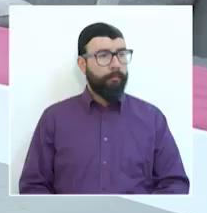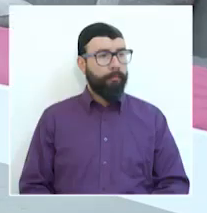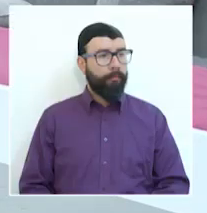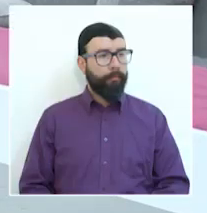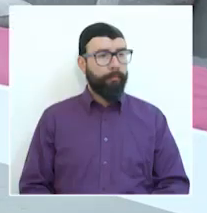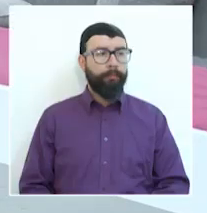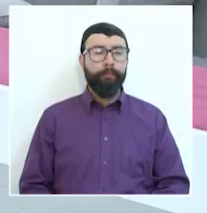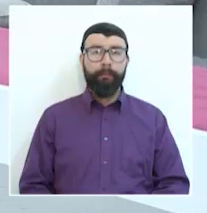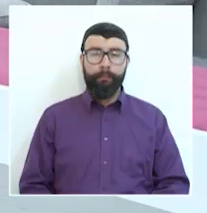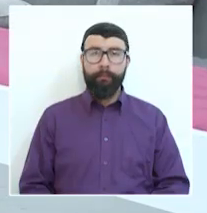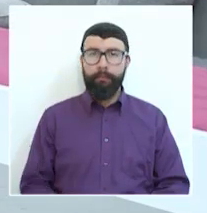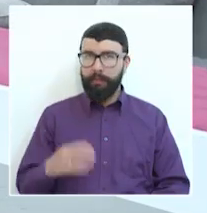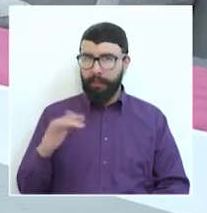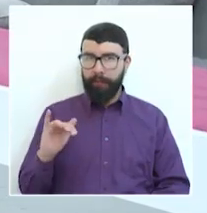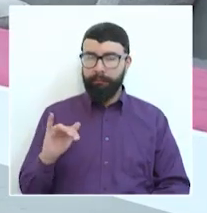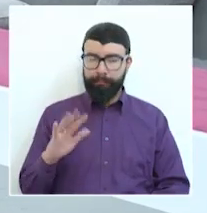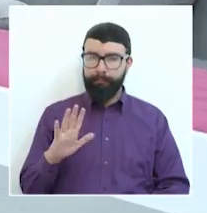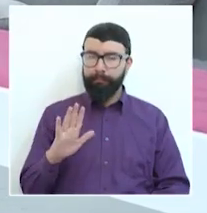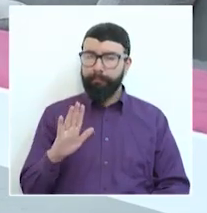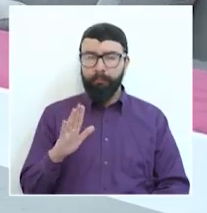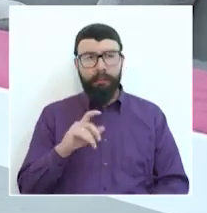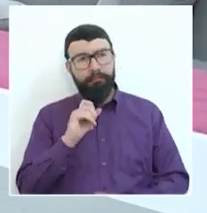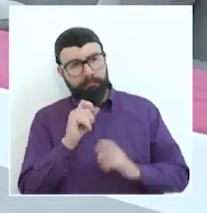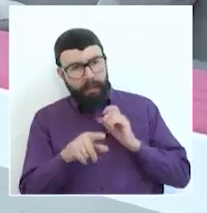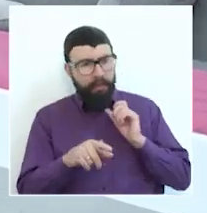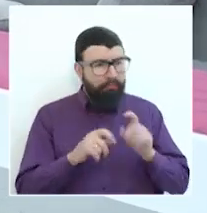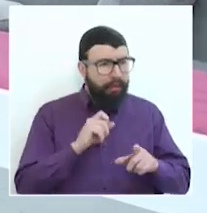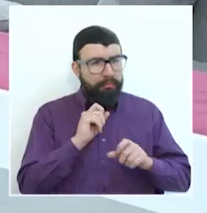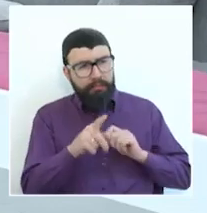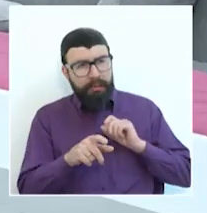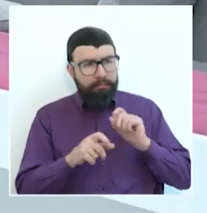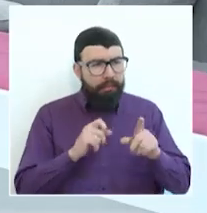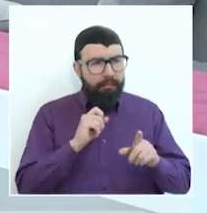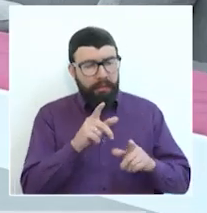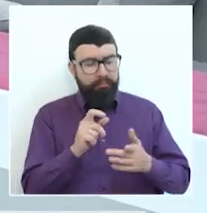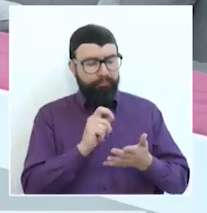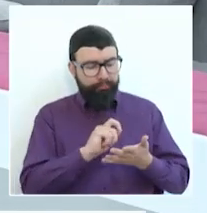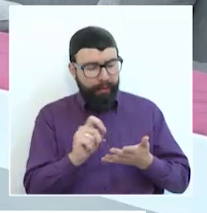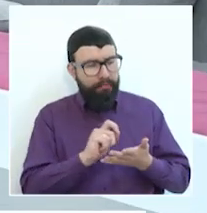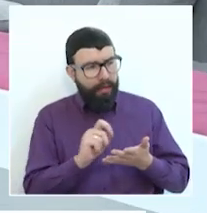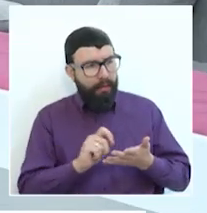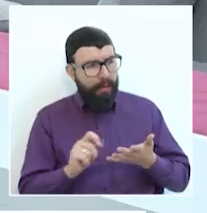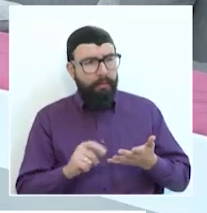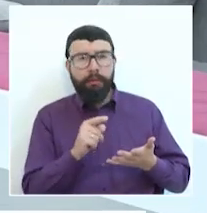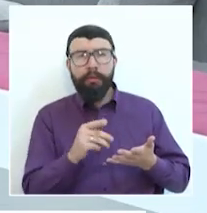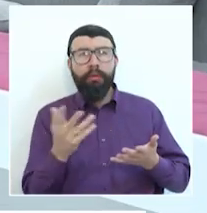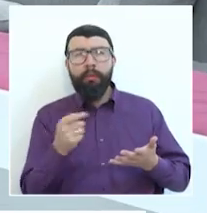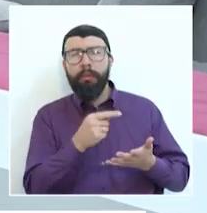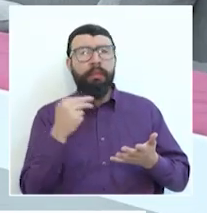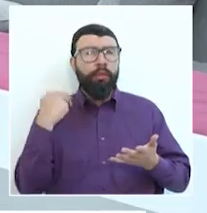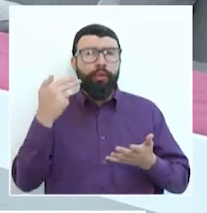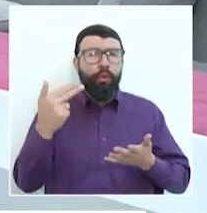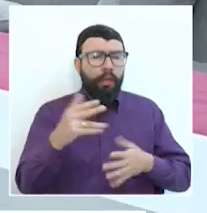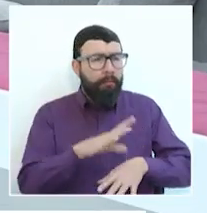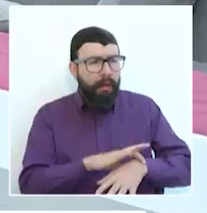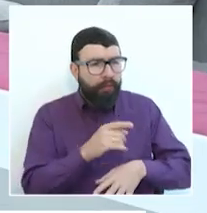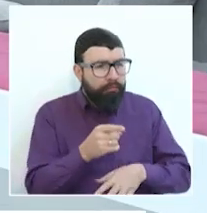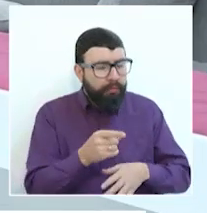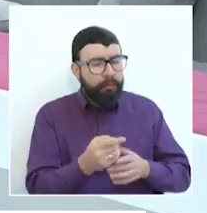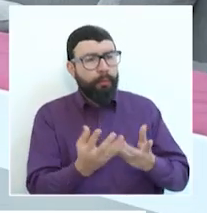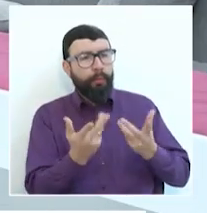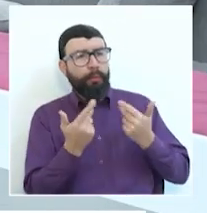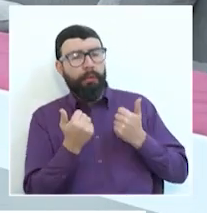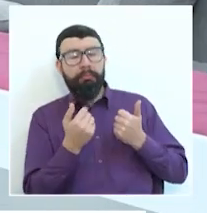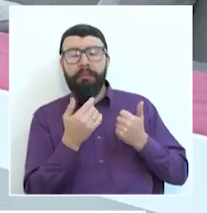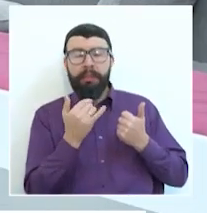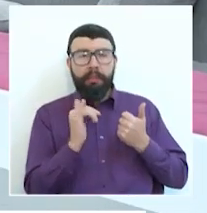Bueno, y después de pasar esa parte de preguntarle al paciente parte de su historia clínica, comenzamos a hacer una serie de